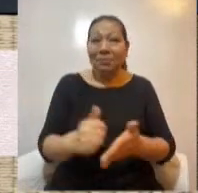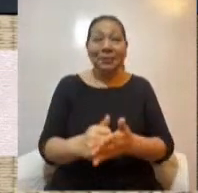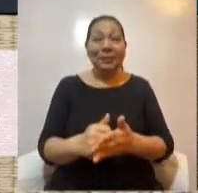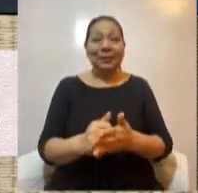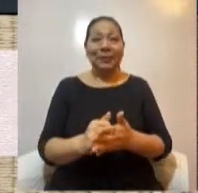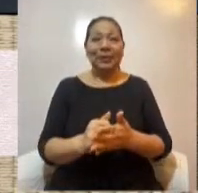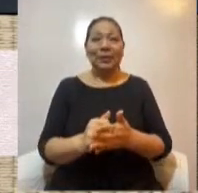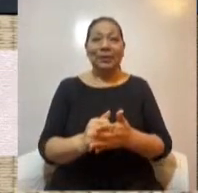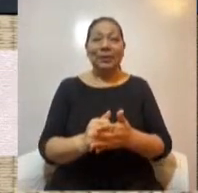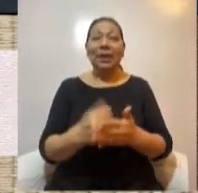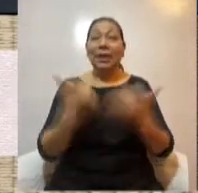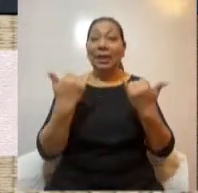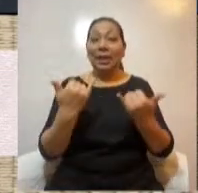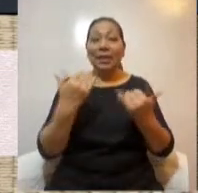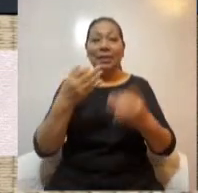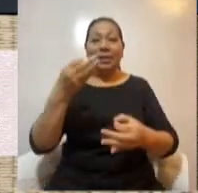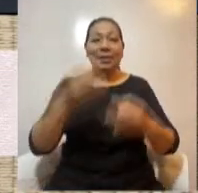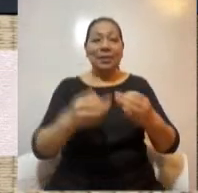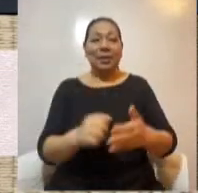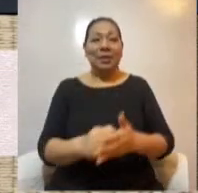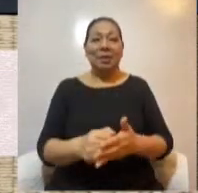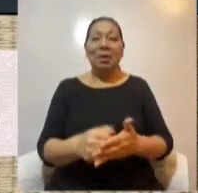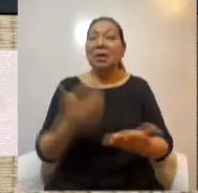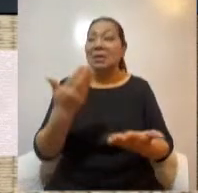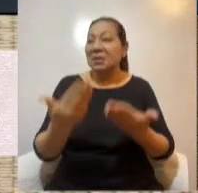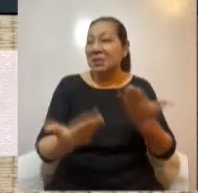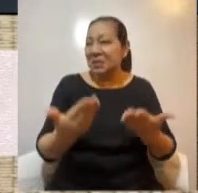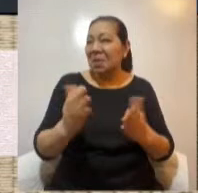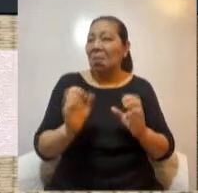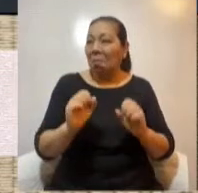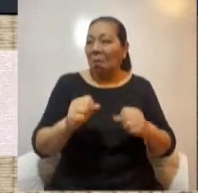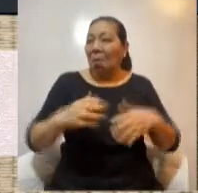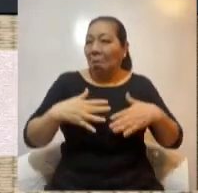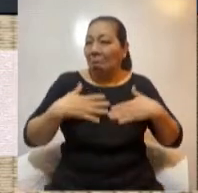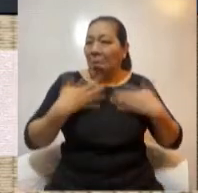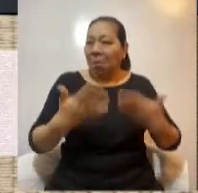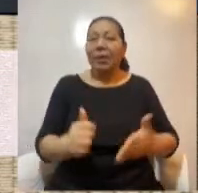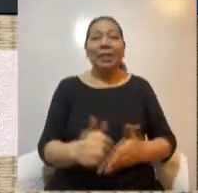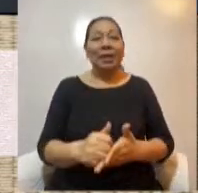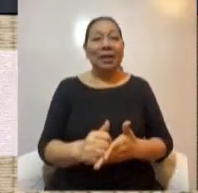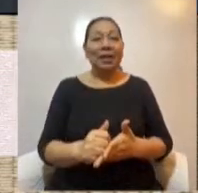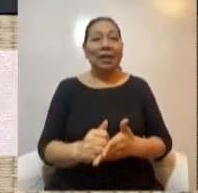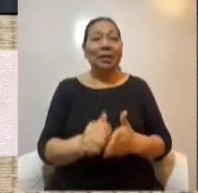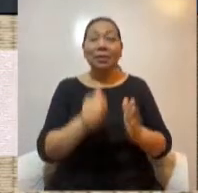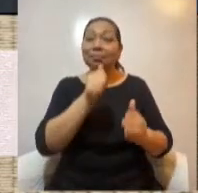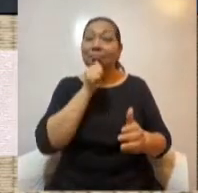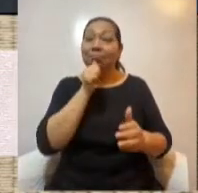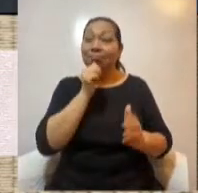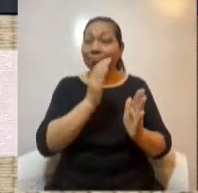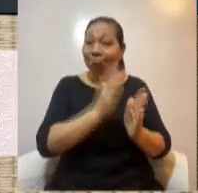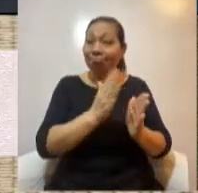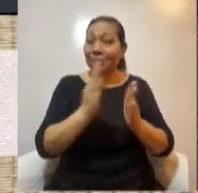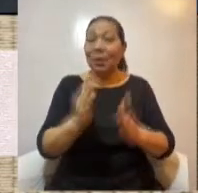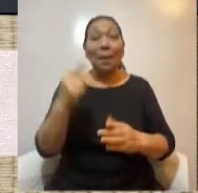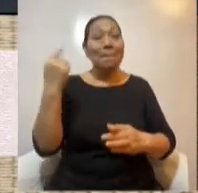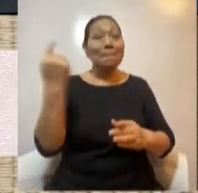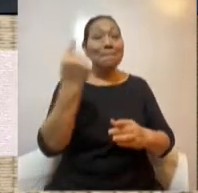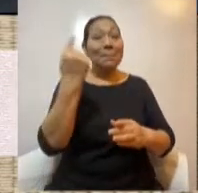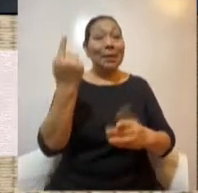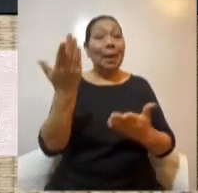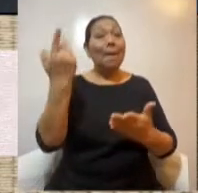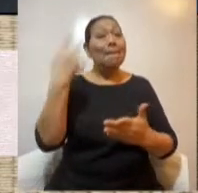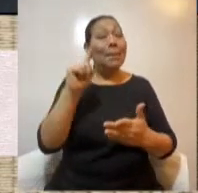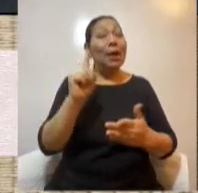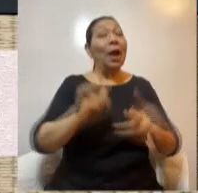creo que esta sentencia a lo mejor podría ser, esto a título personal por supuesto, un